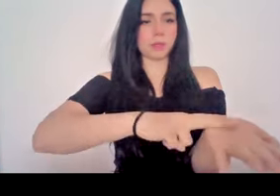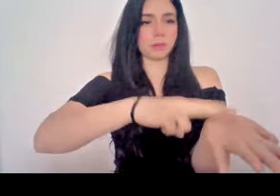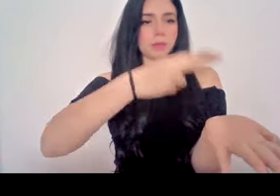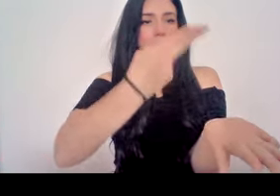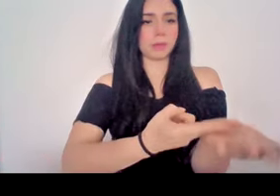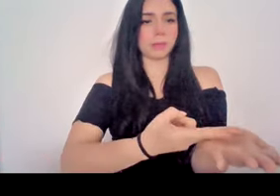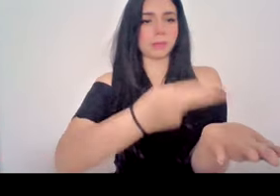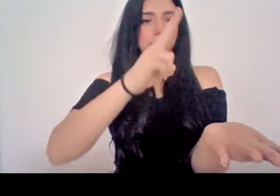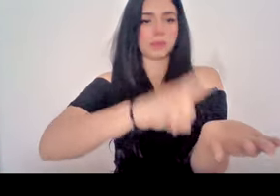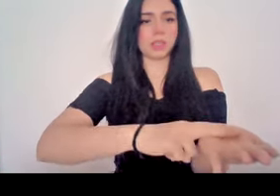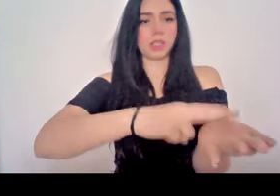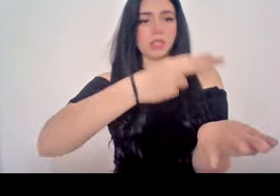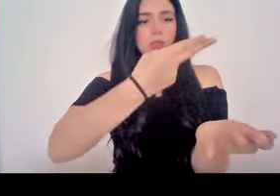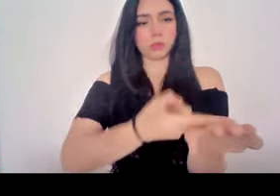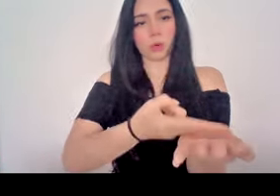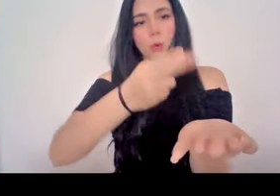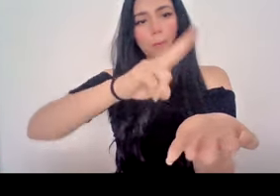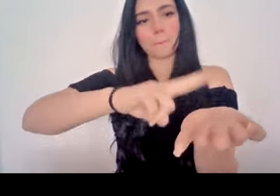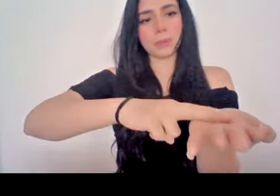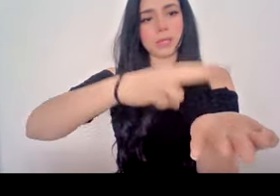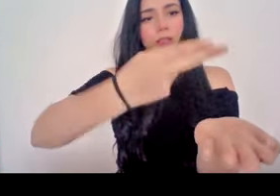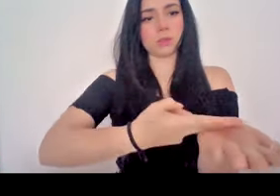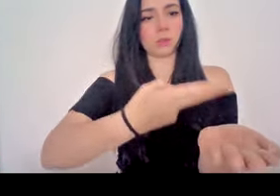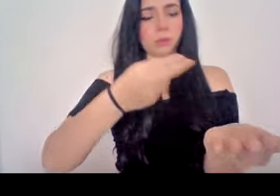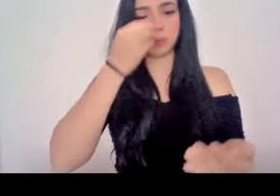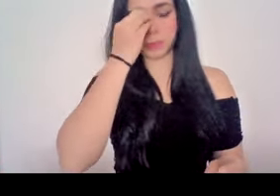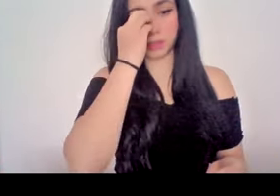Que le damos la vuelta también. ¿Me ven? Sobrino.